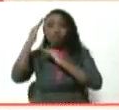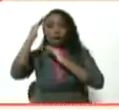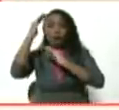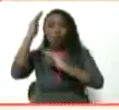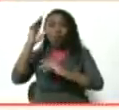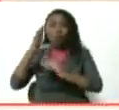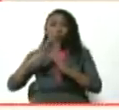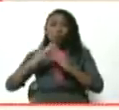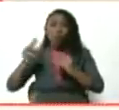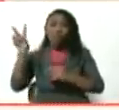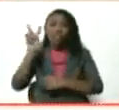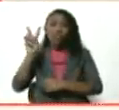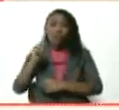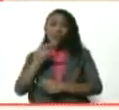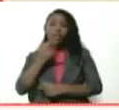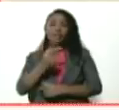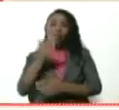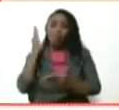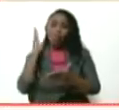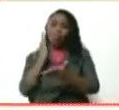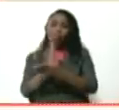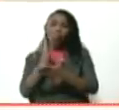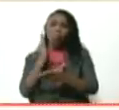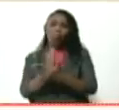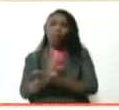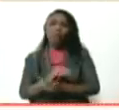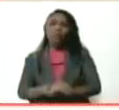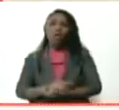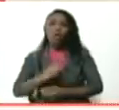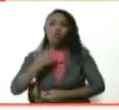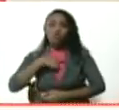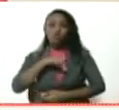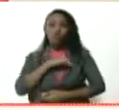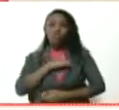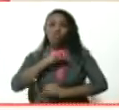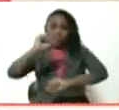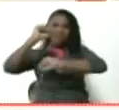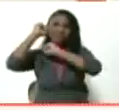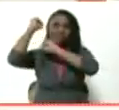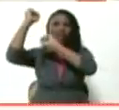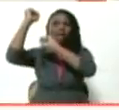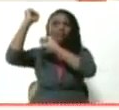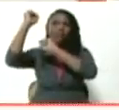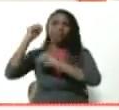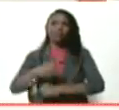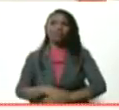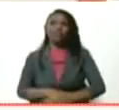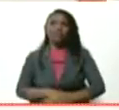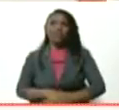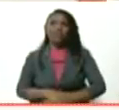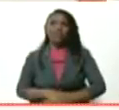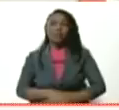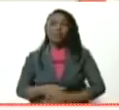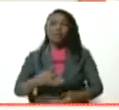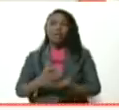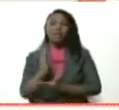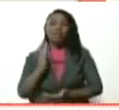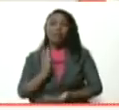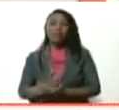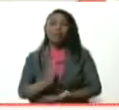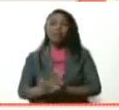Venezuela y decimos, como siempre, nosotros venceremos. Leales